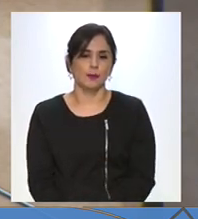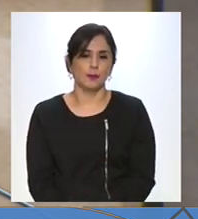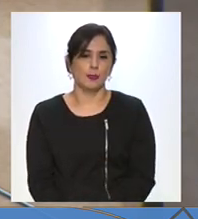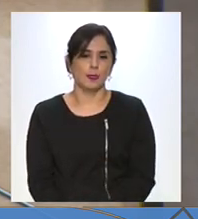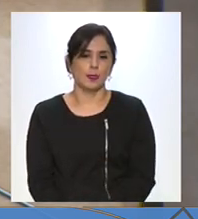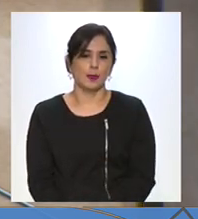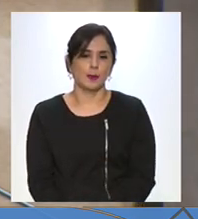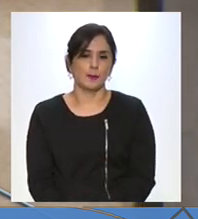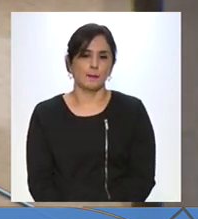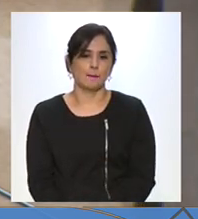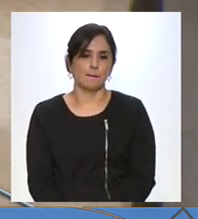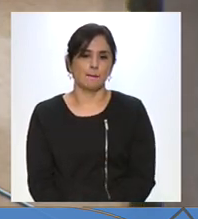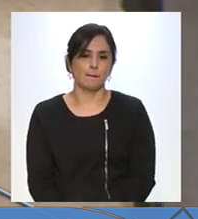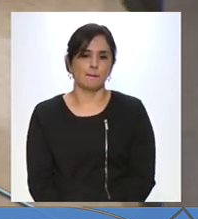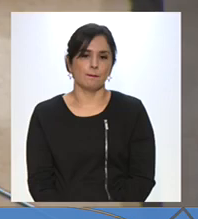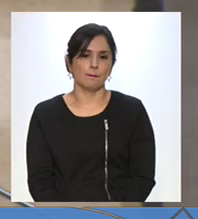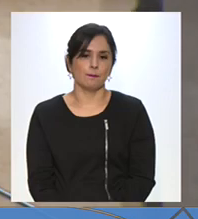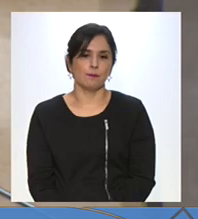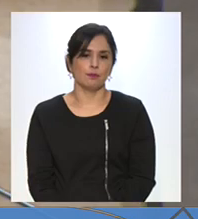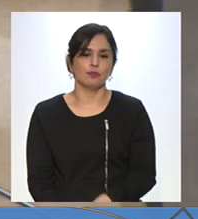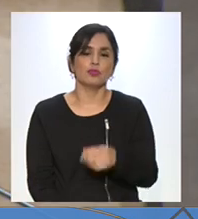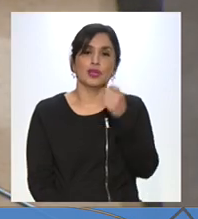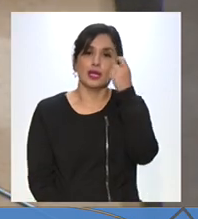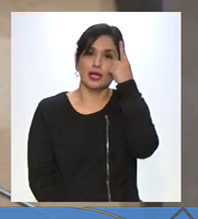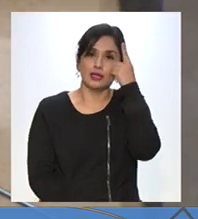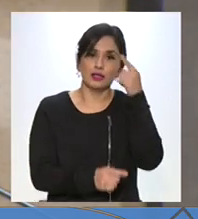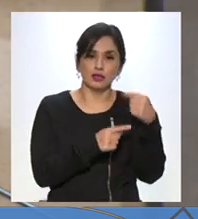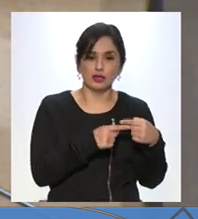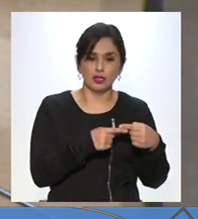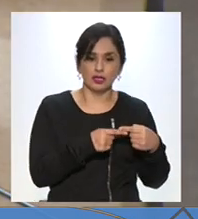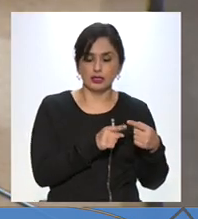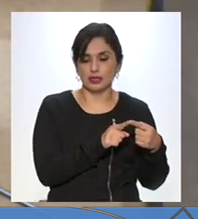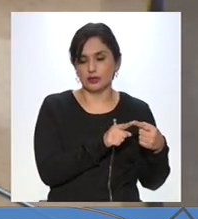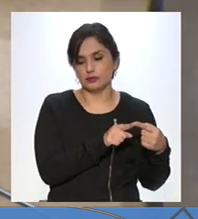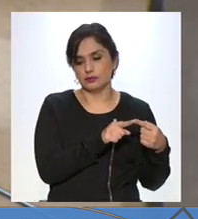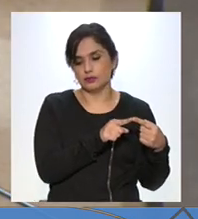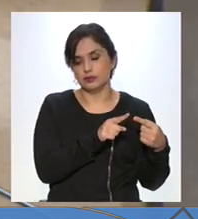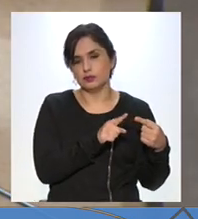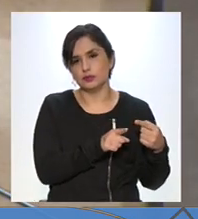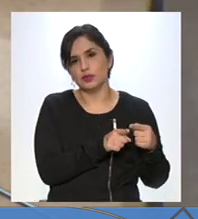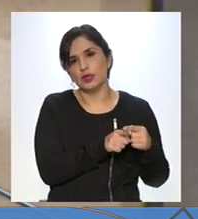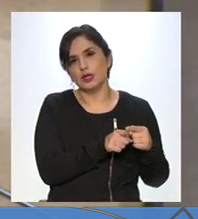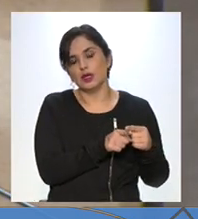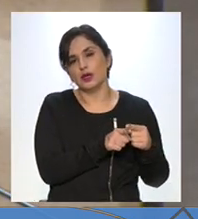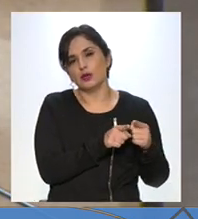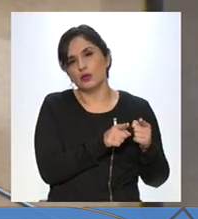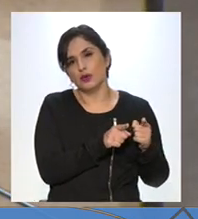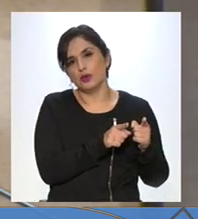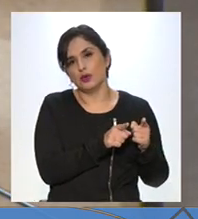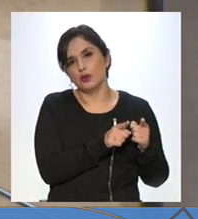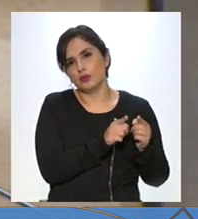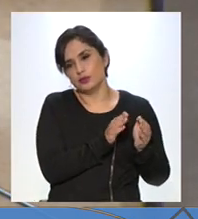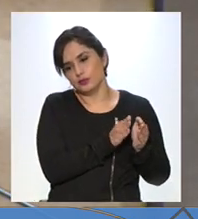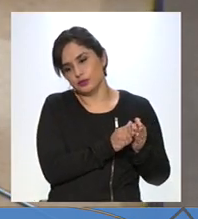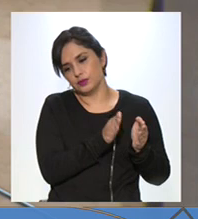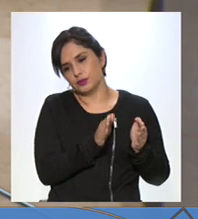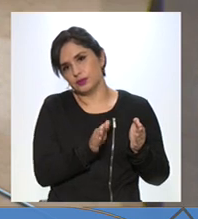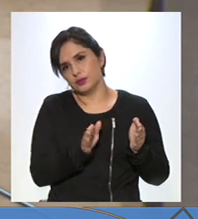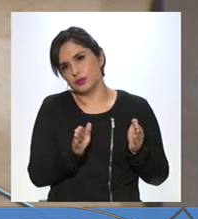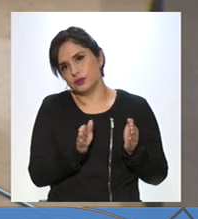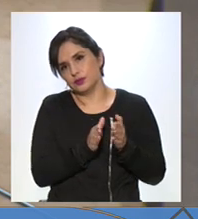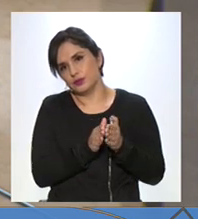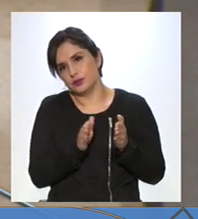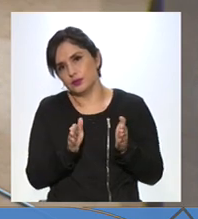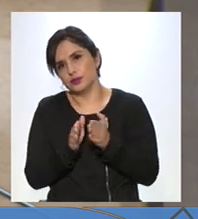que uno lo debe entender además en esta frecuencia, en esta secuencia más espaciada de reuniones de